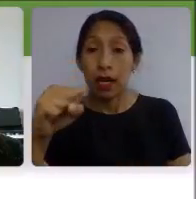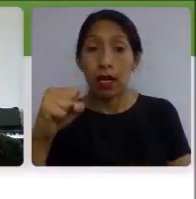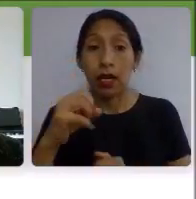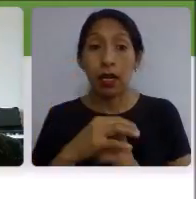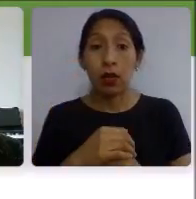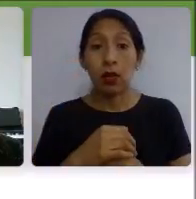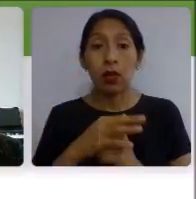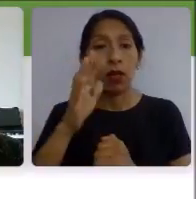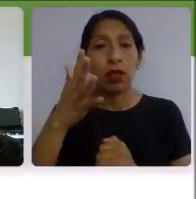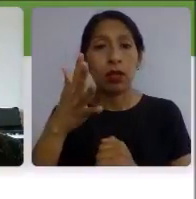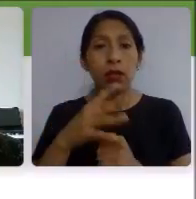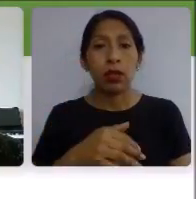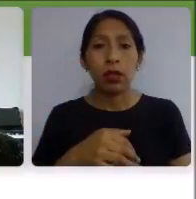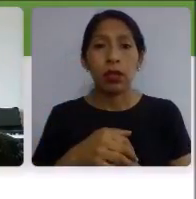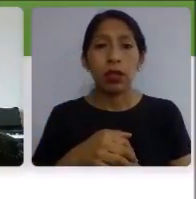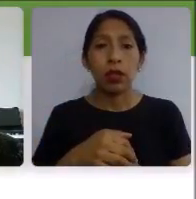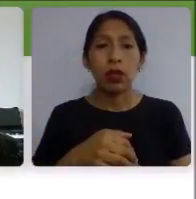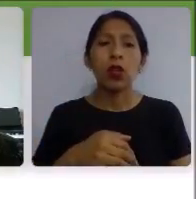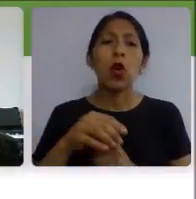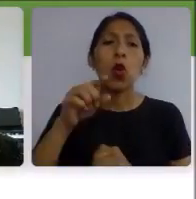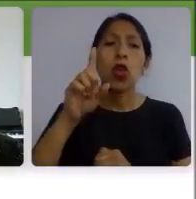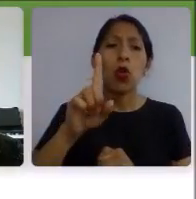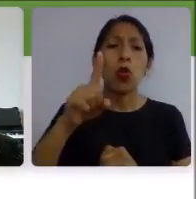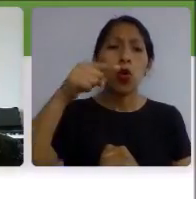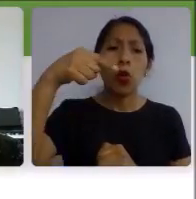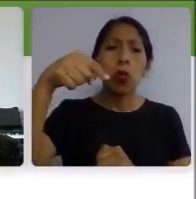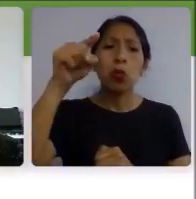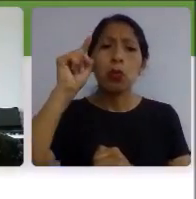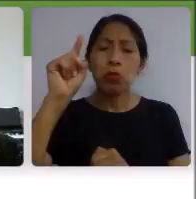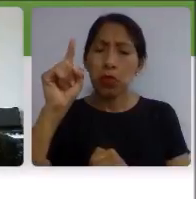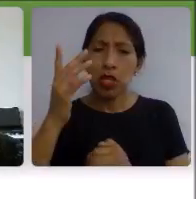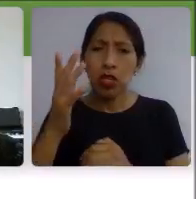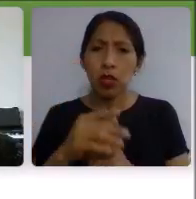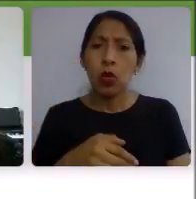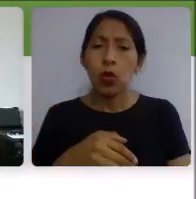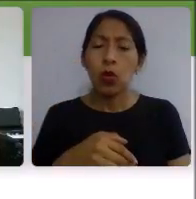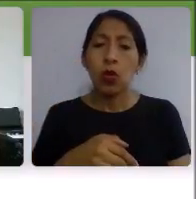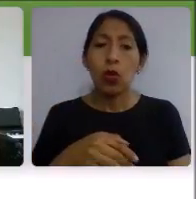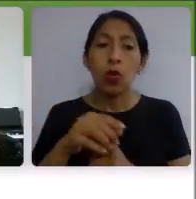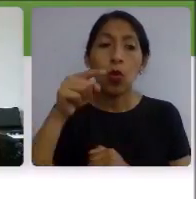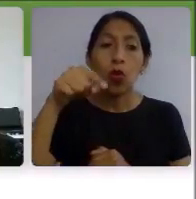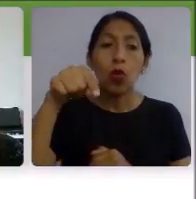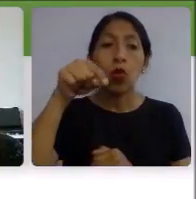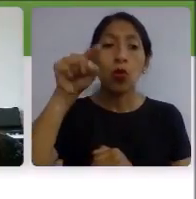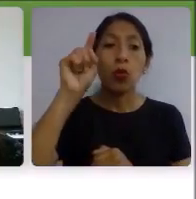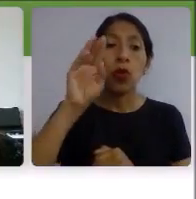a cerca de 1,5 millones de londinenses, es decir,